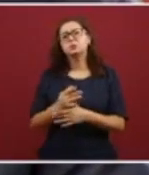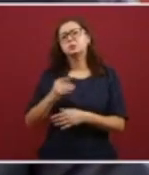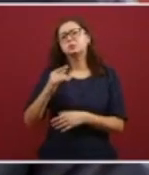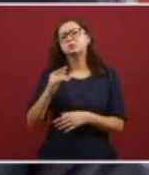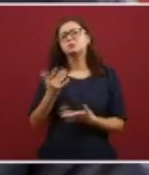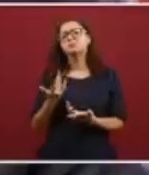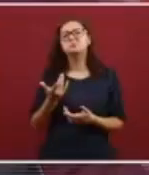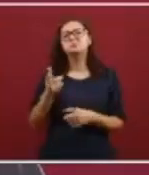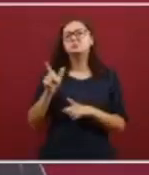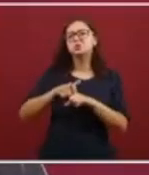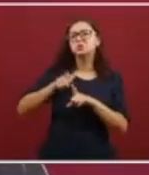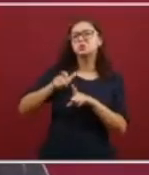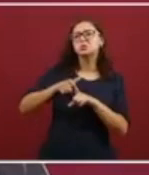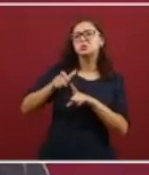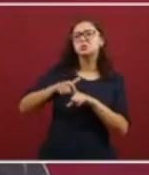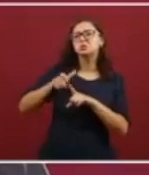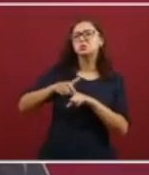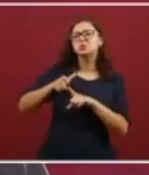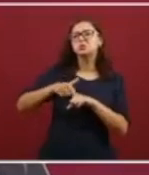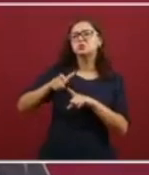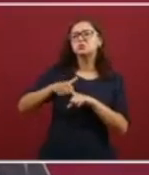fondo.